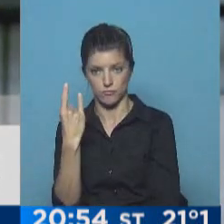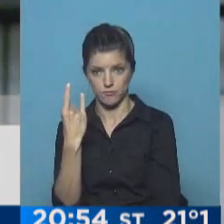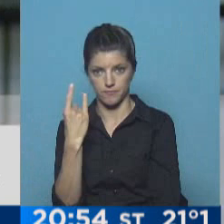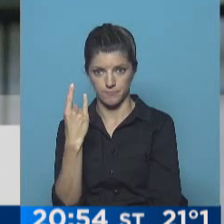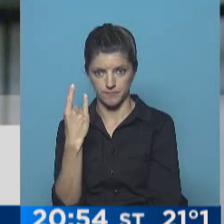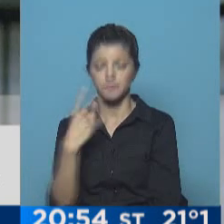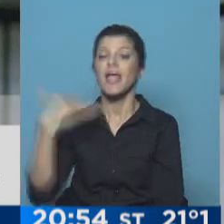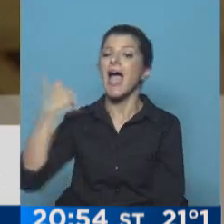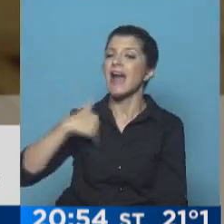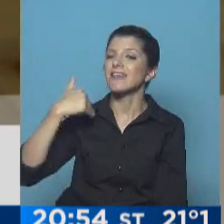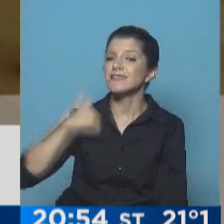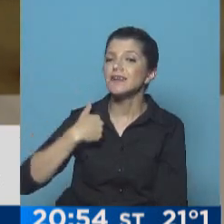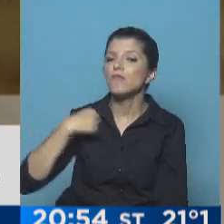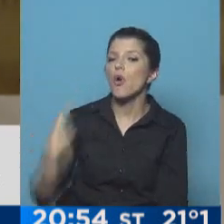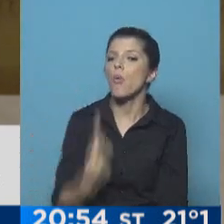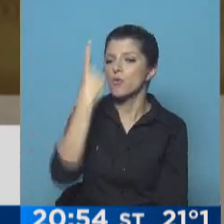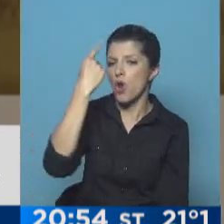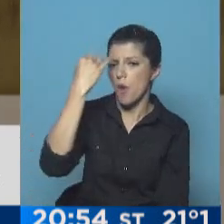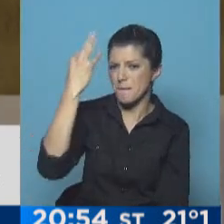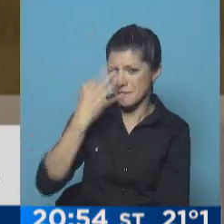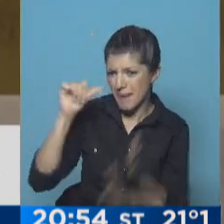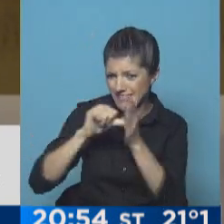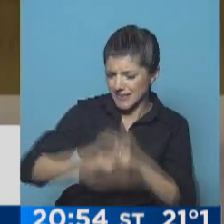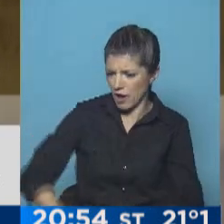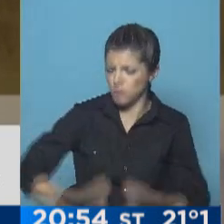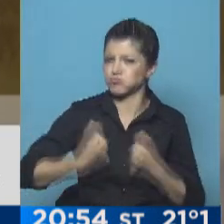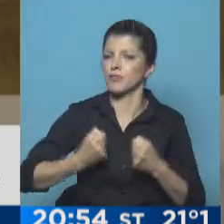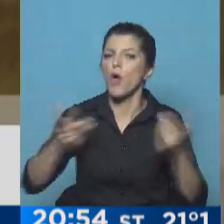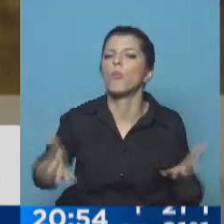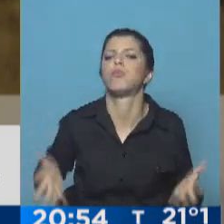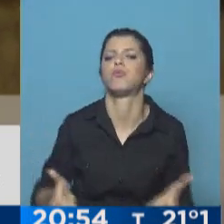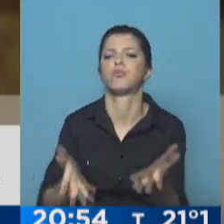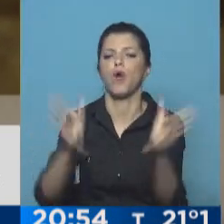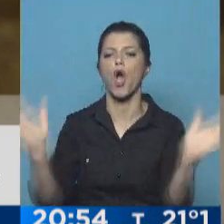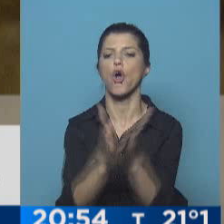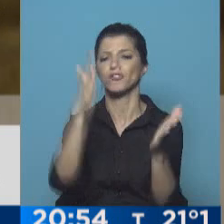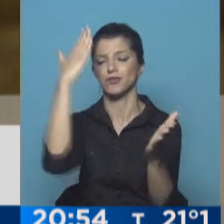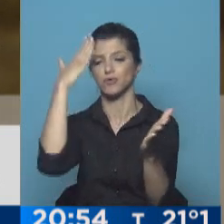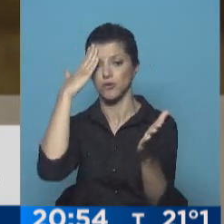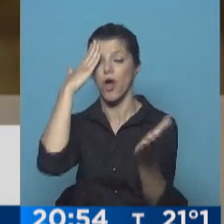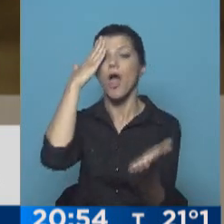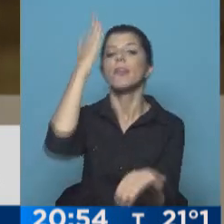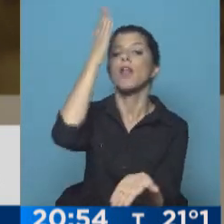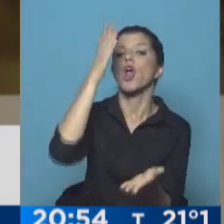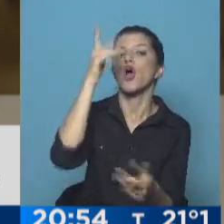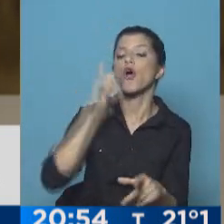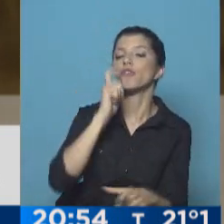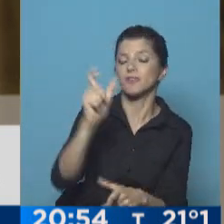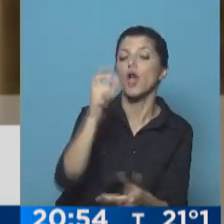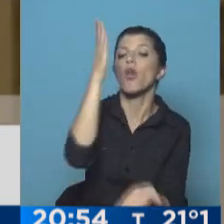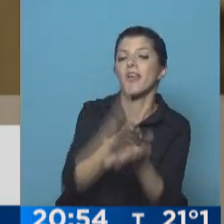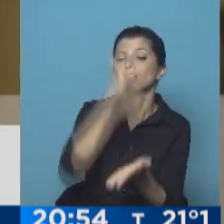Argentina fue uno de los firmes impulsores en la constitución del Consejo de derechos humanos de Naciones